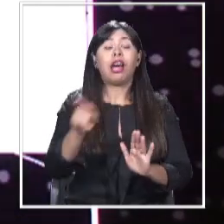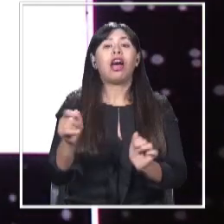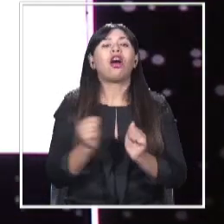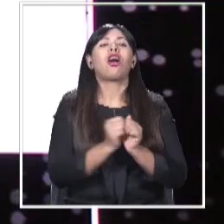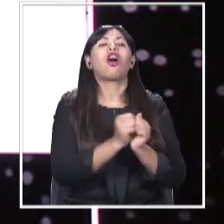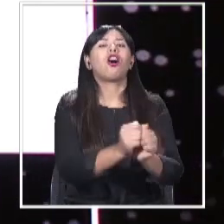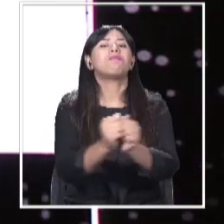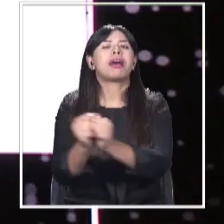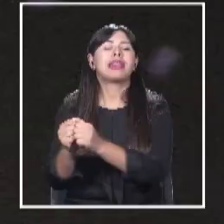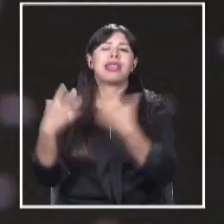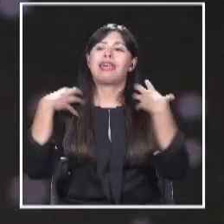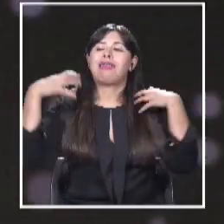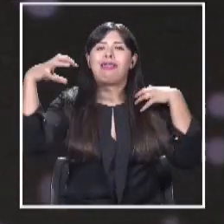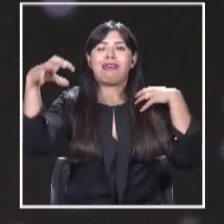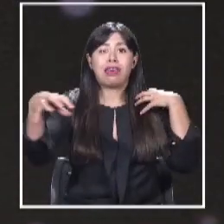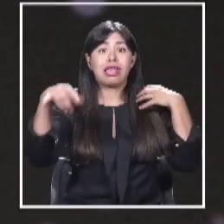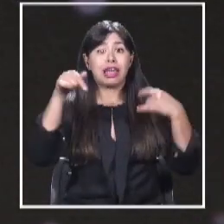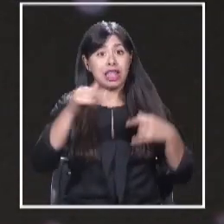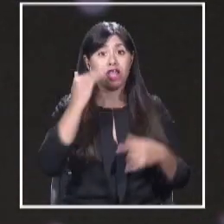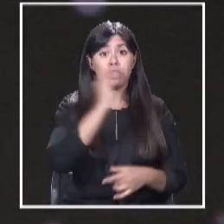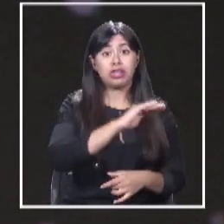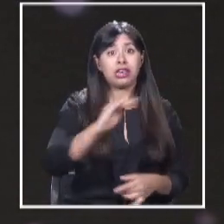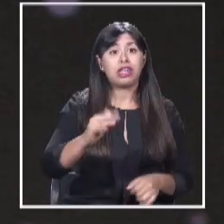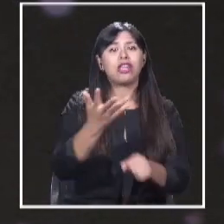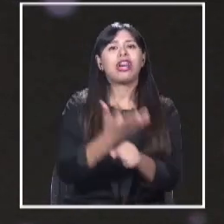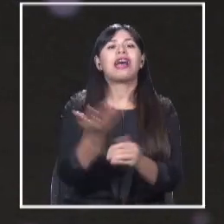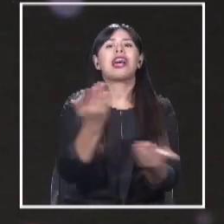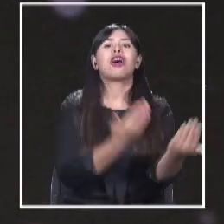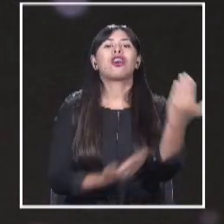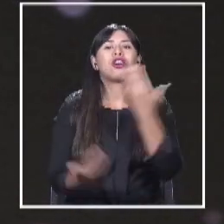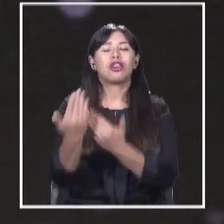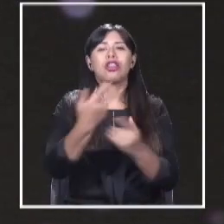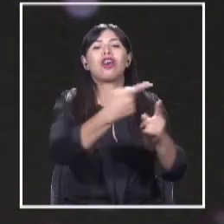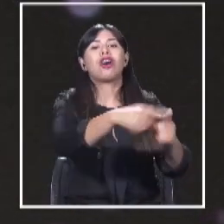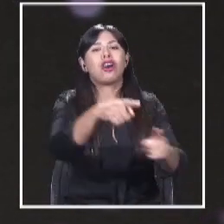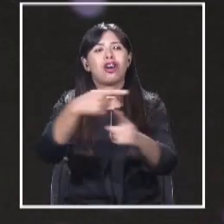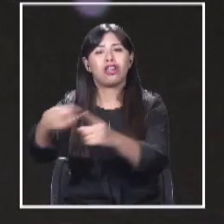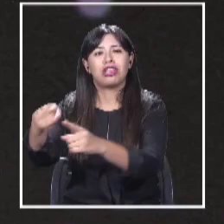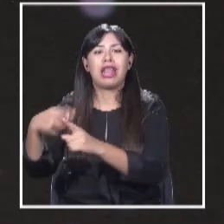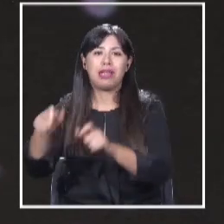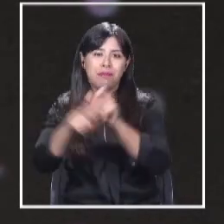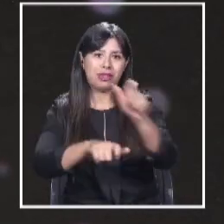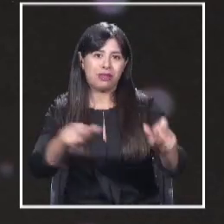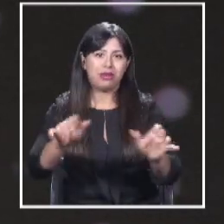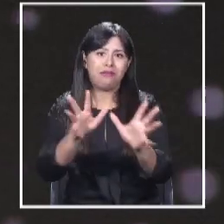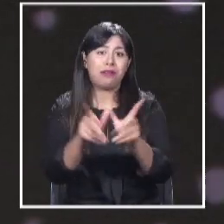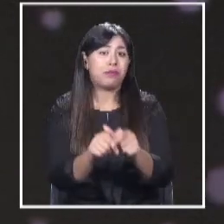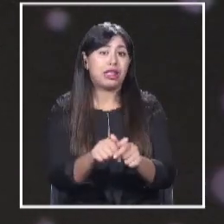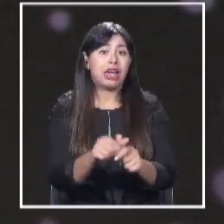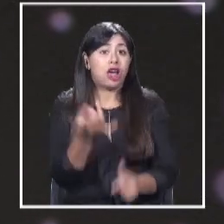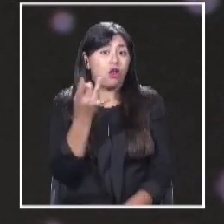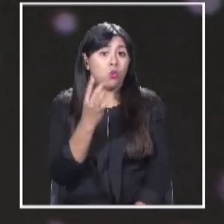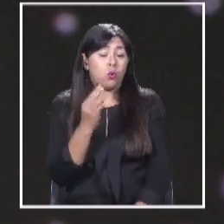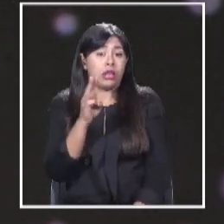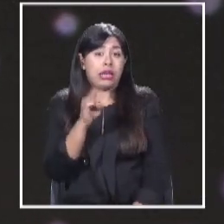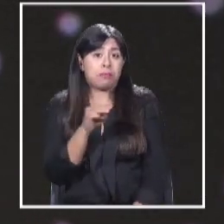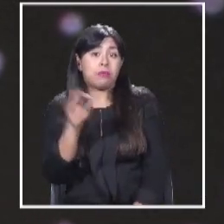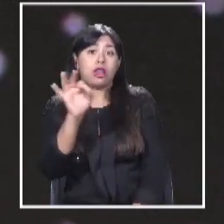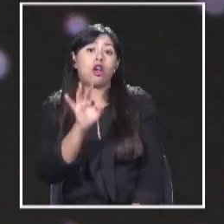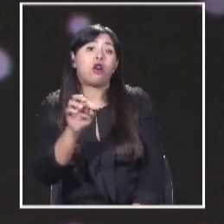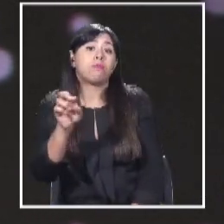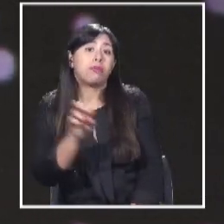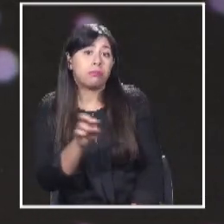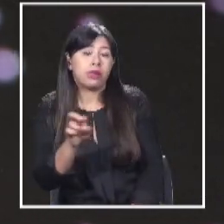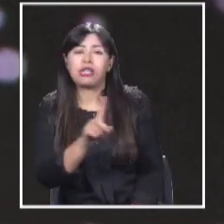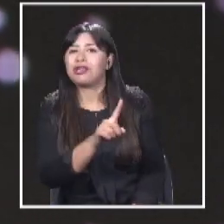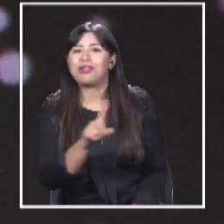dependientes durante muchísimo más tiempo, cuentan con el cuidado de otros miembros de la familia que no son necesariamente los padres, los